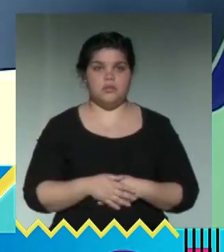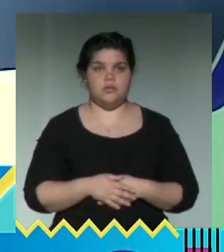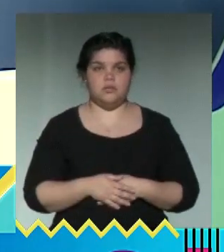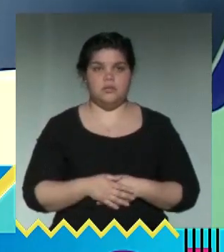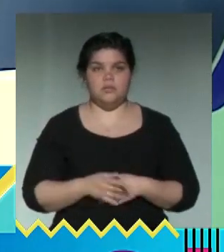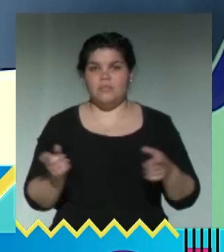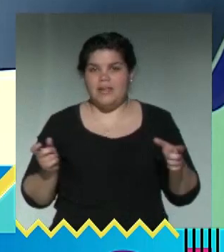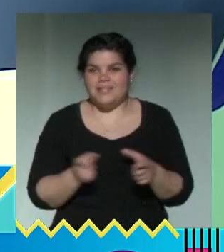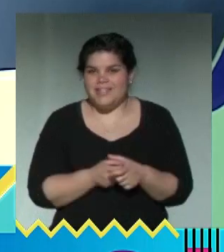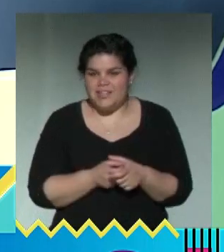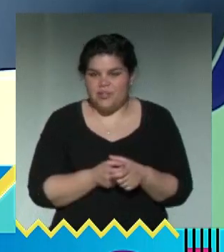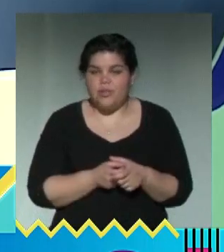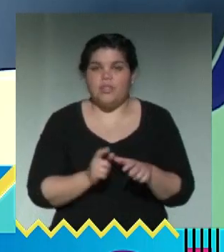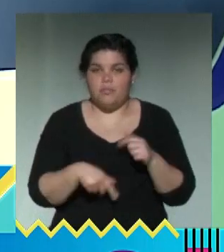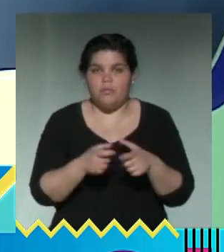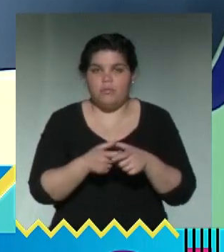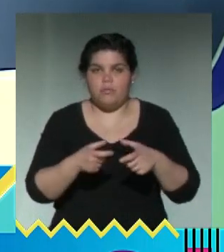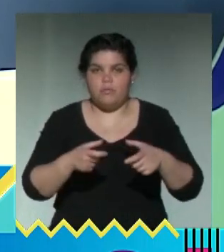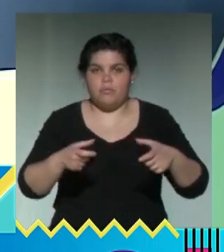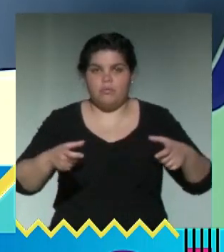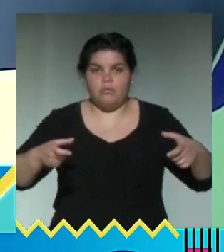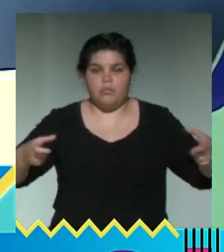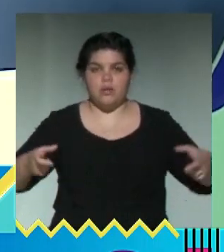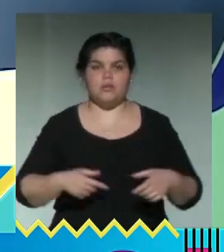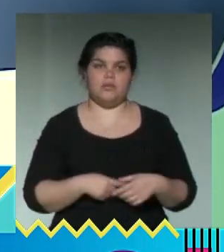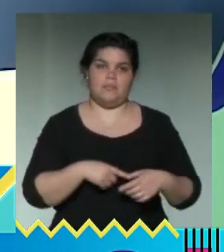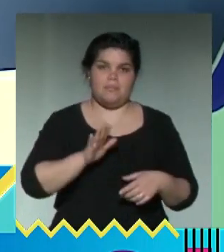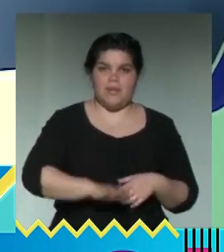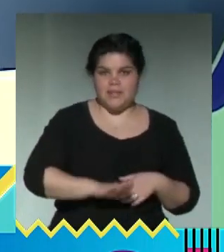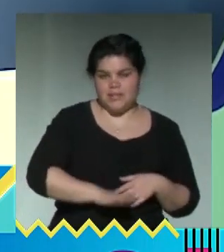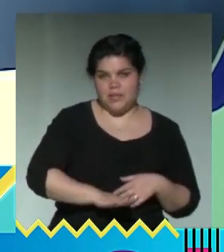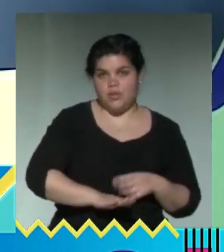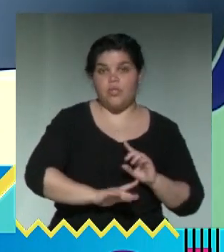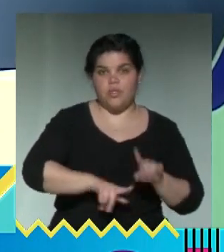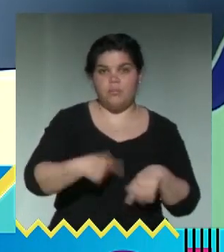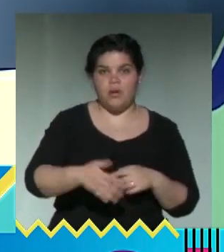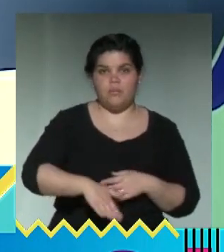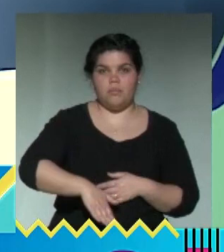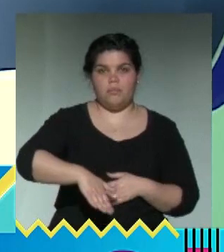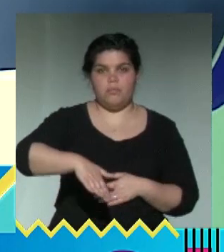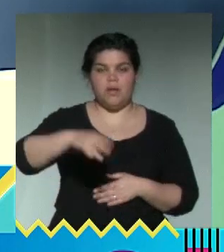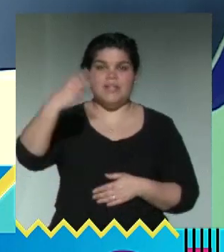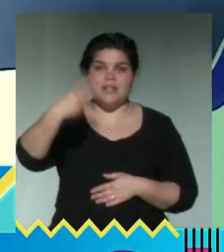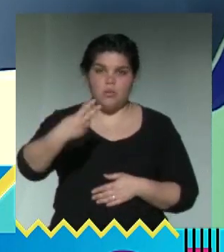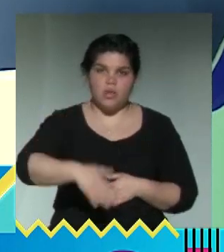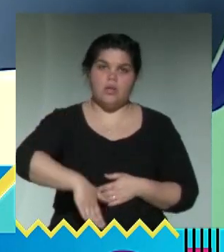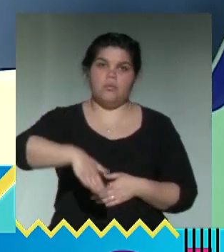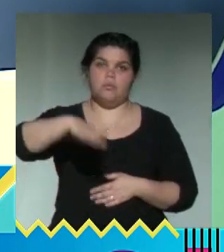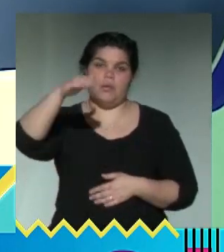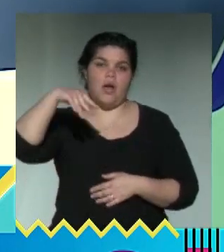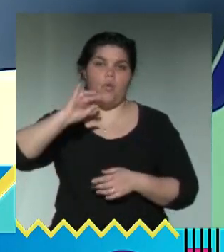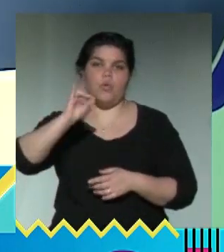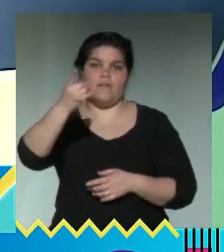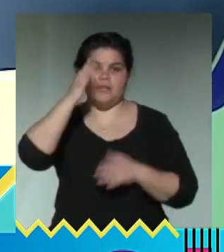chica, como decía acá, de los más chiquitos, la secundaria, y llegar a la universidad ya con ese incentivo a seguir trabajando con este